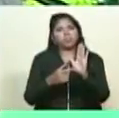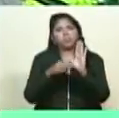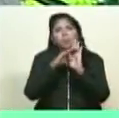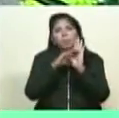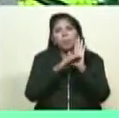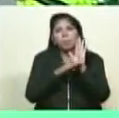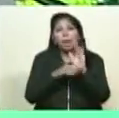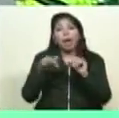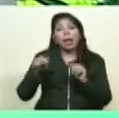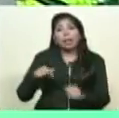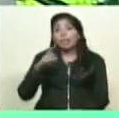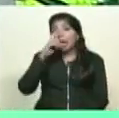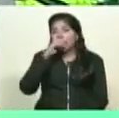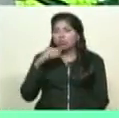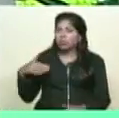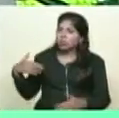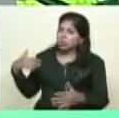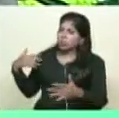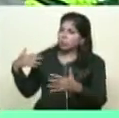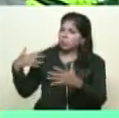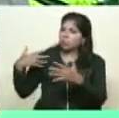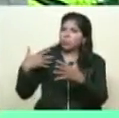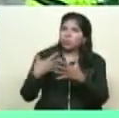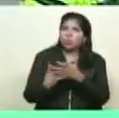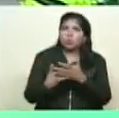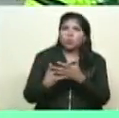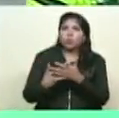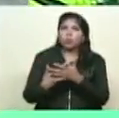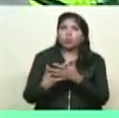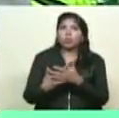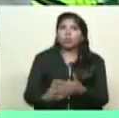durante este año, porque hay que decirlo hoy,